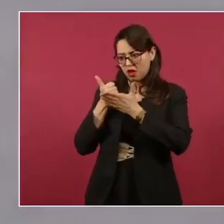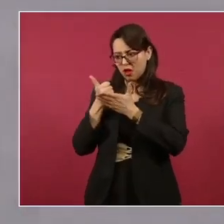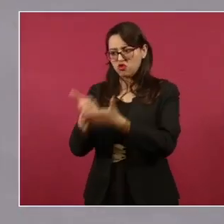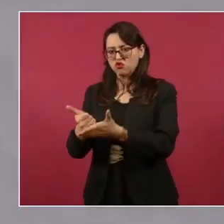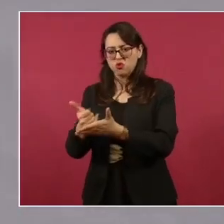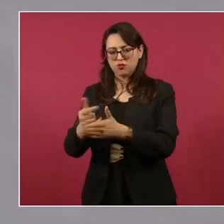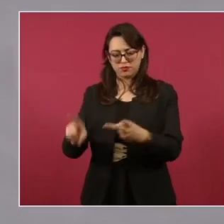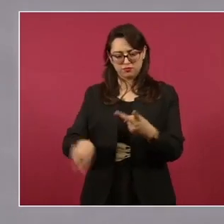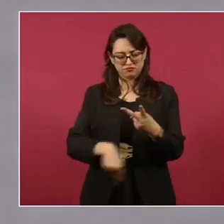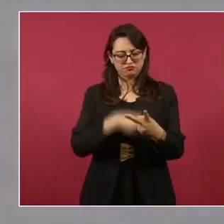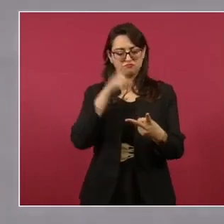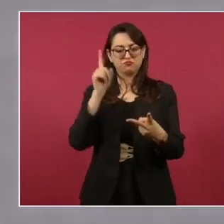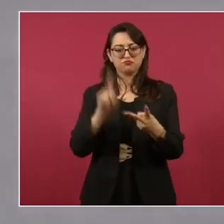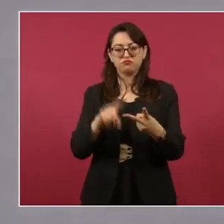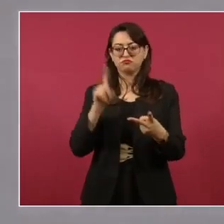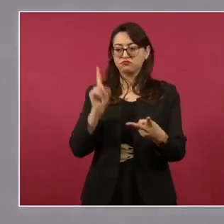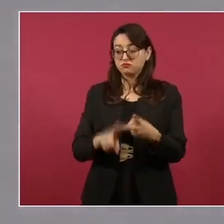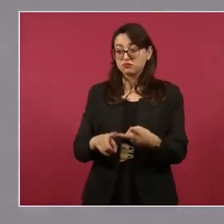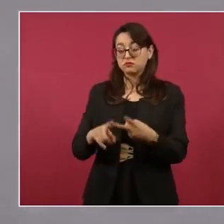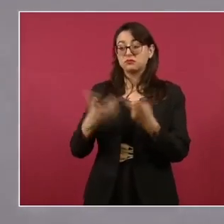impulsó su organización